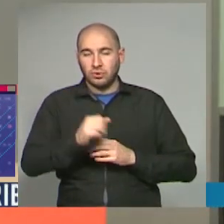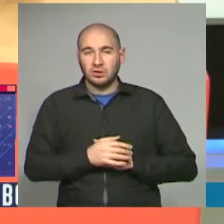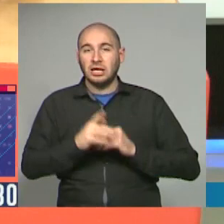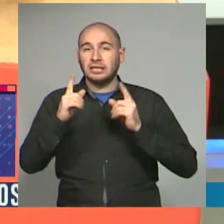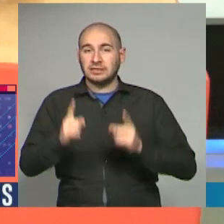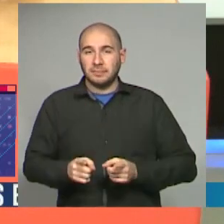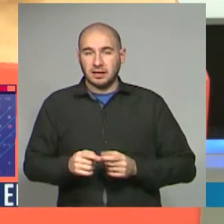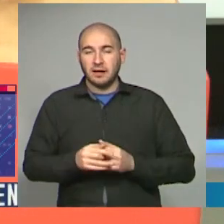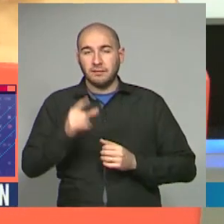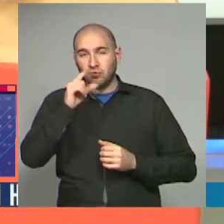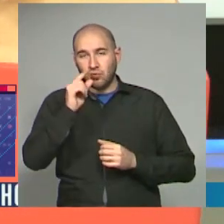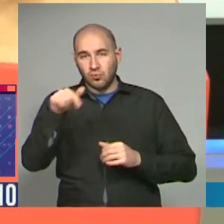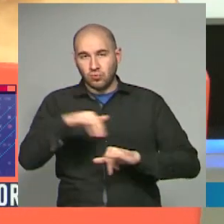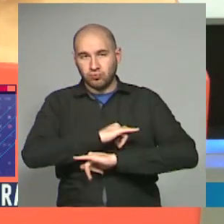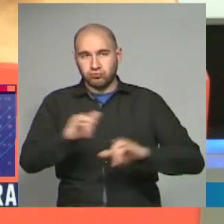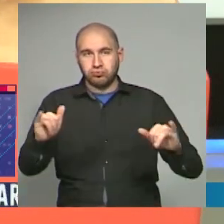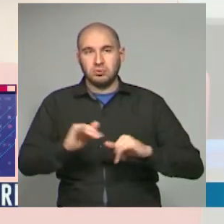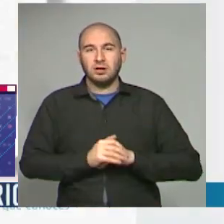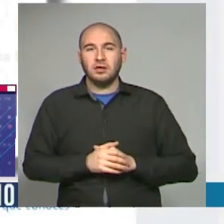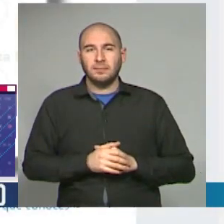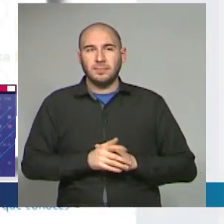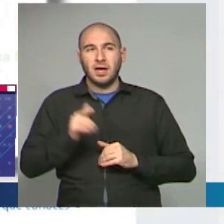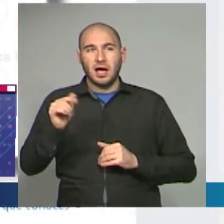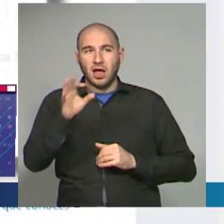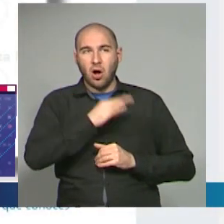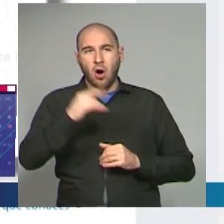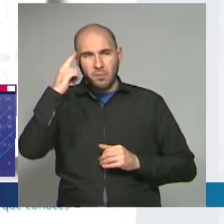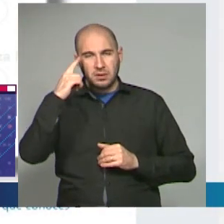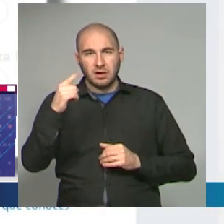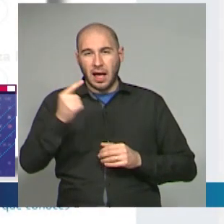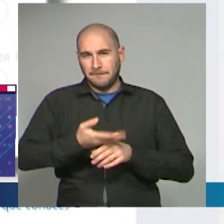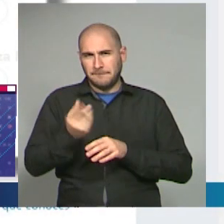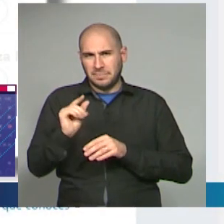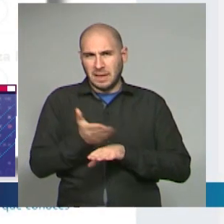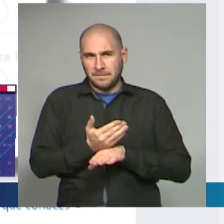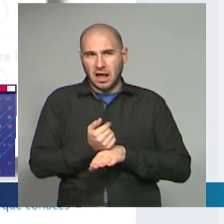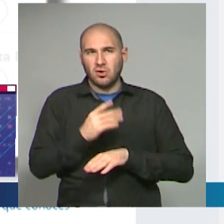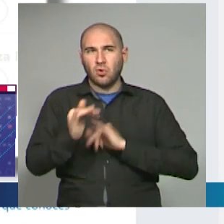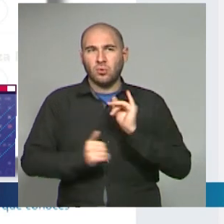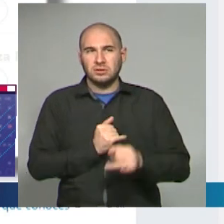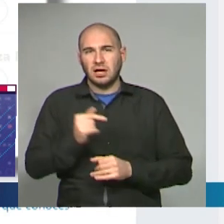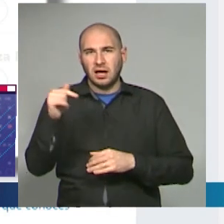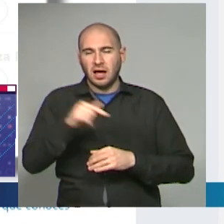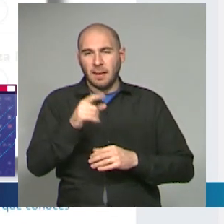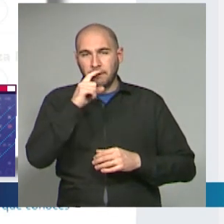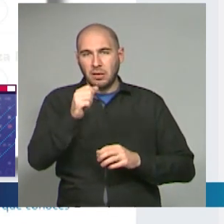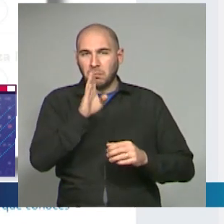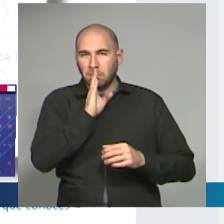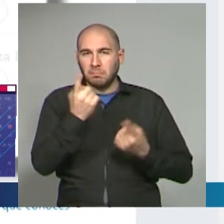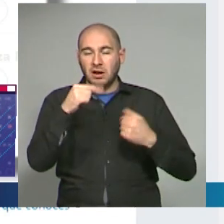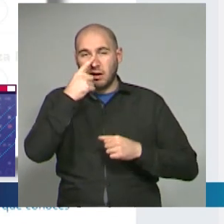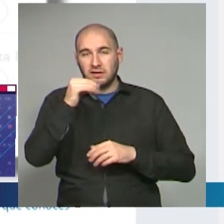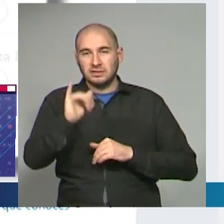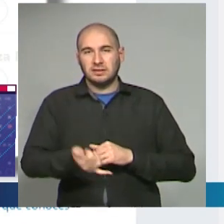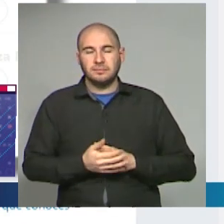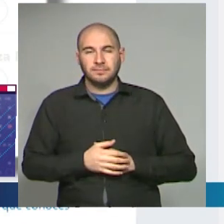que también a través de las redes sociales daba a conocer su opinión? Lo decíamos a primera hora, muchos decían, bueno, no salió Maduro a decir nada, pero finalmente